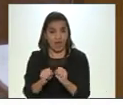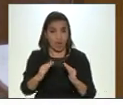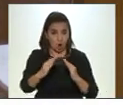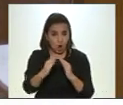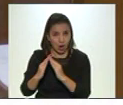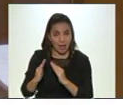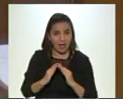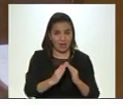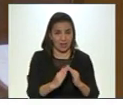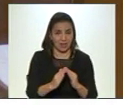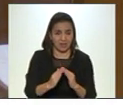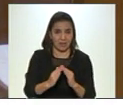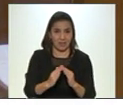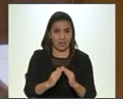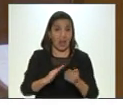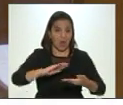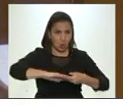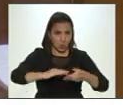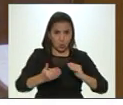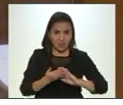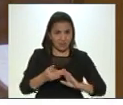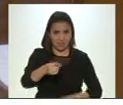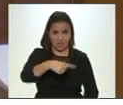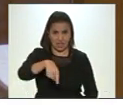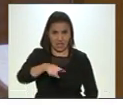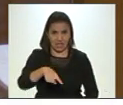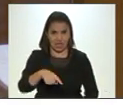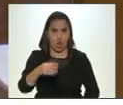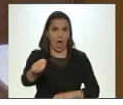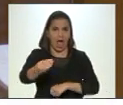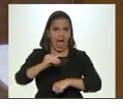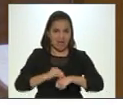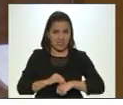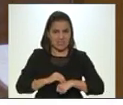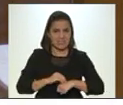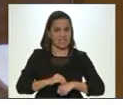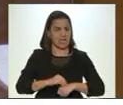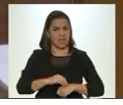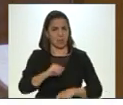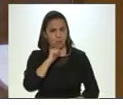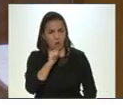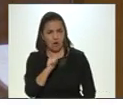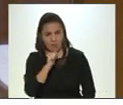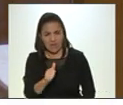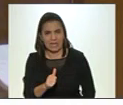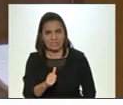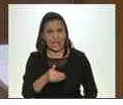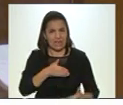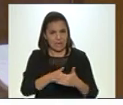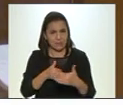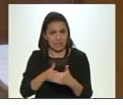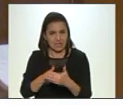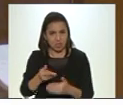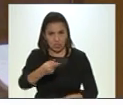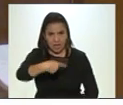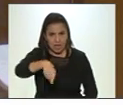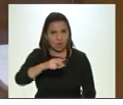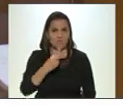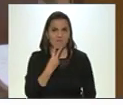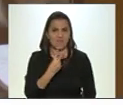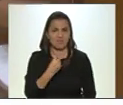en las viviendas, en las comunidades, nos señalan las dificultades, las pobrezas y las limitaciones que están viviendo día a